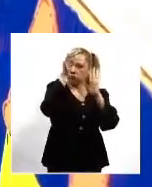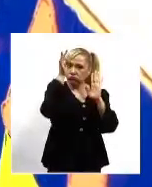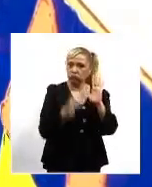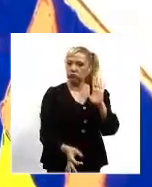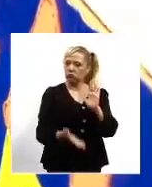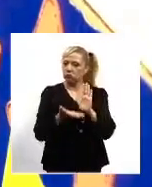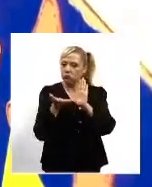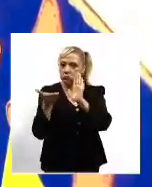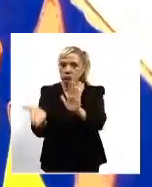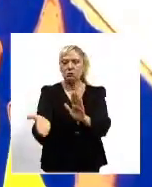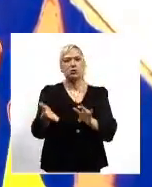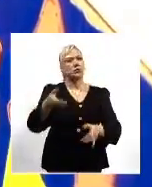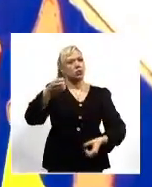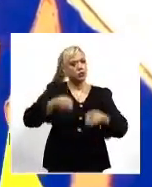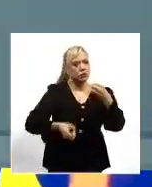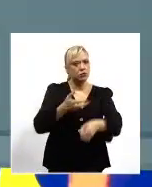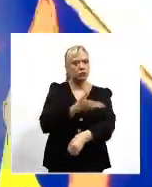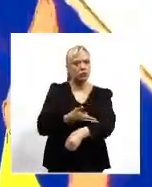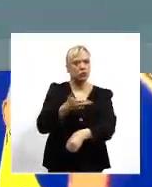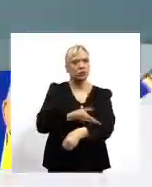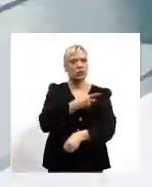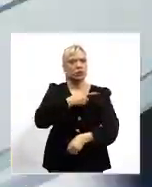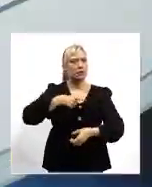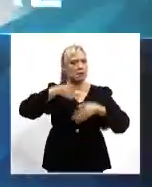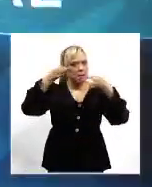proceso y acceso a la justicia.